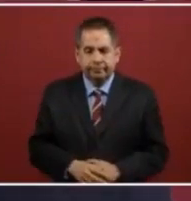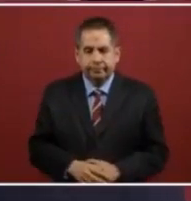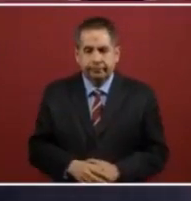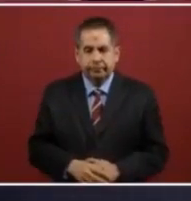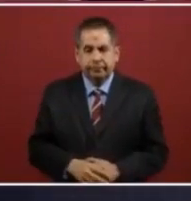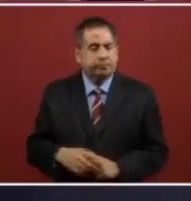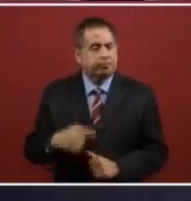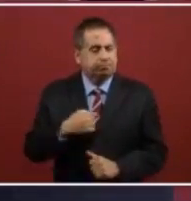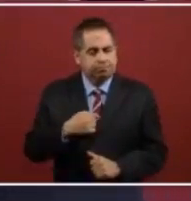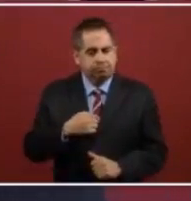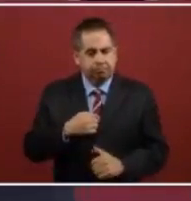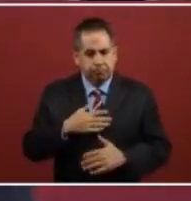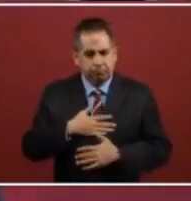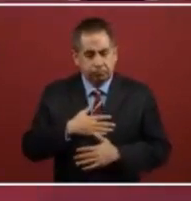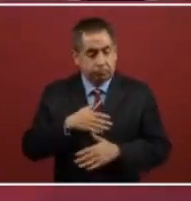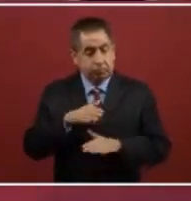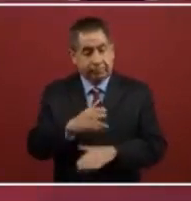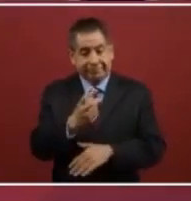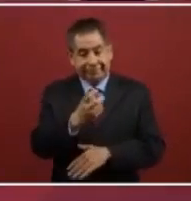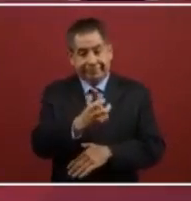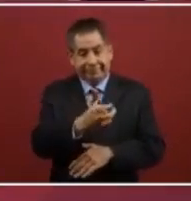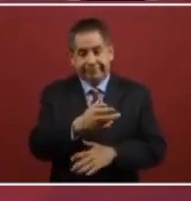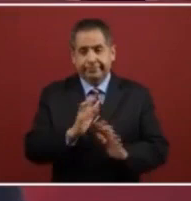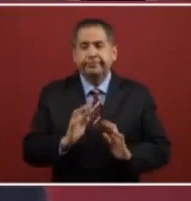yo en estos casos